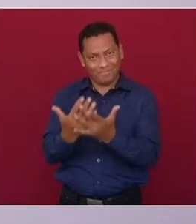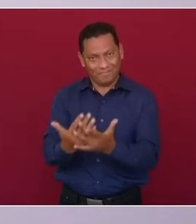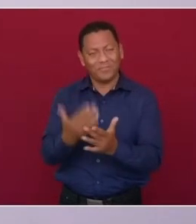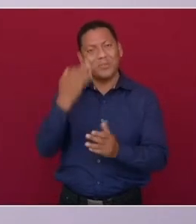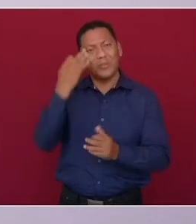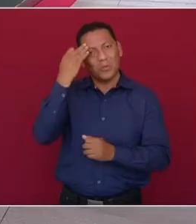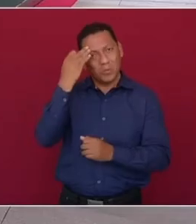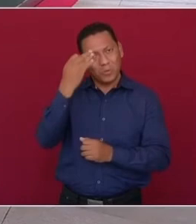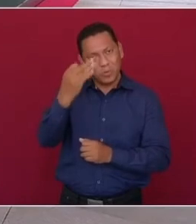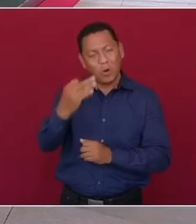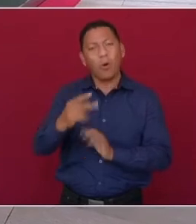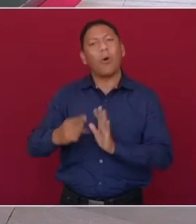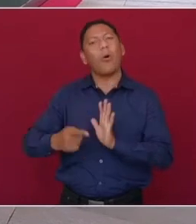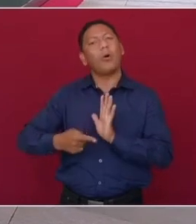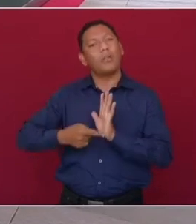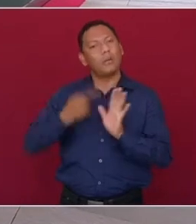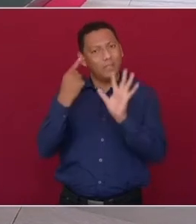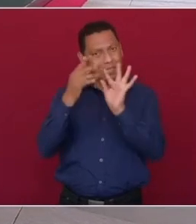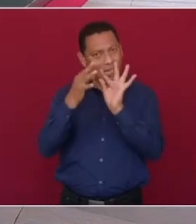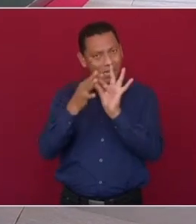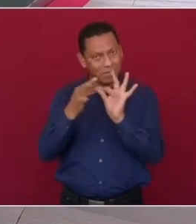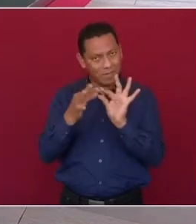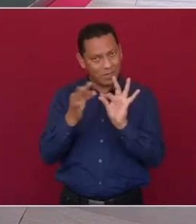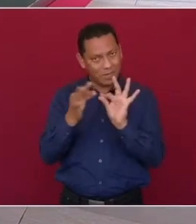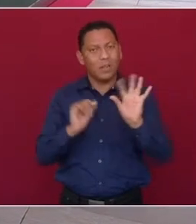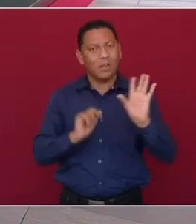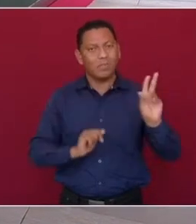y vuelvo a la política,